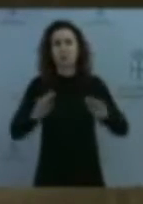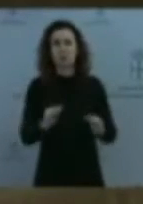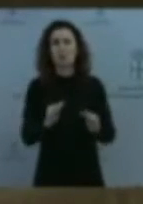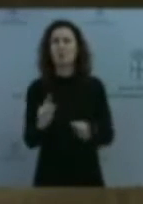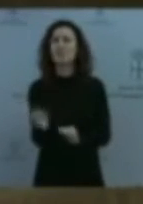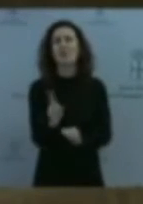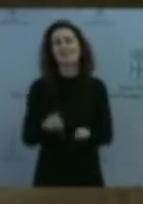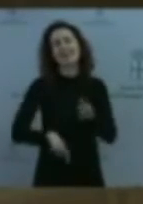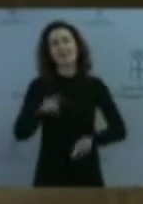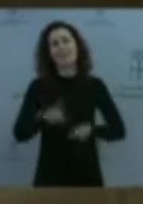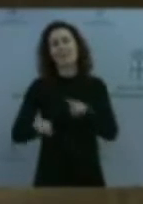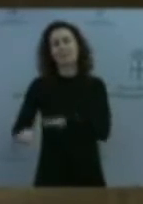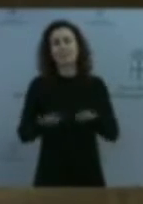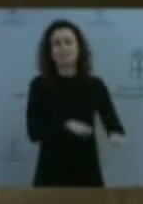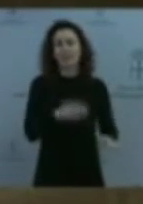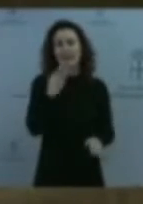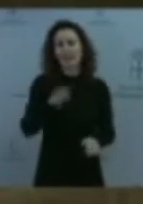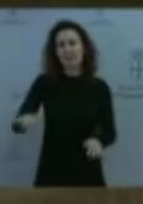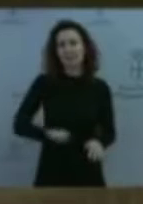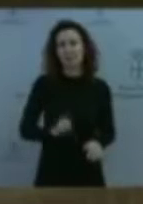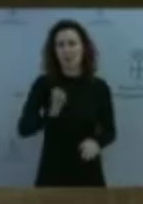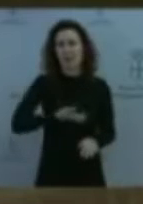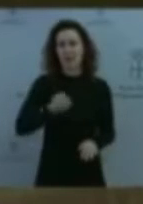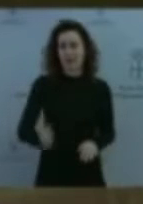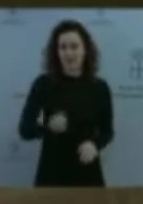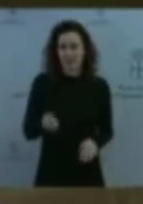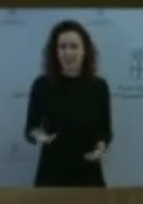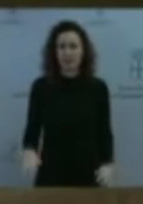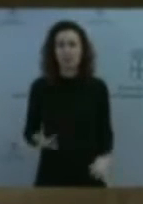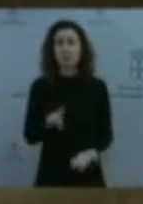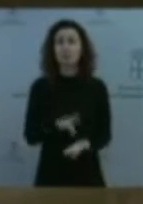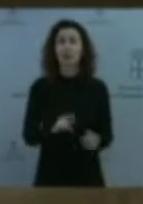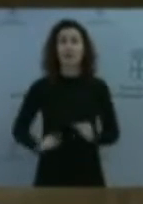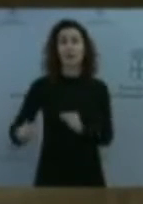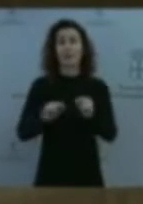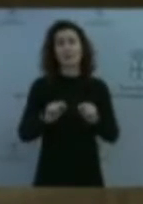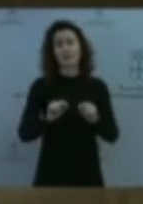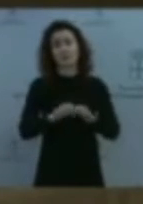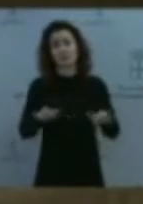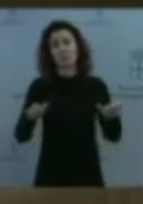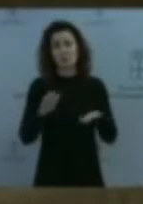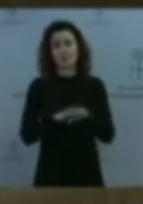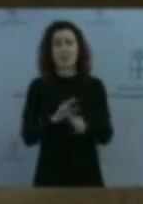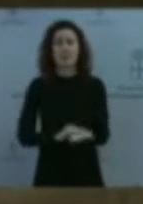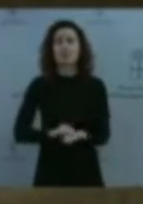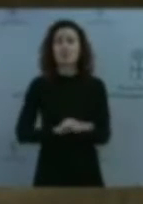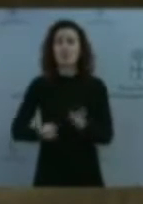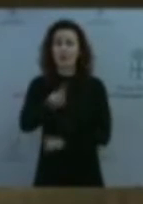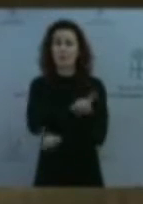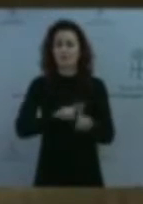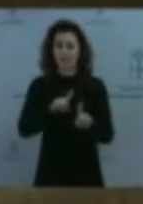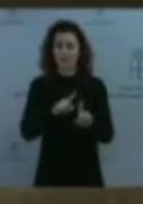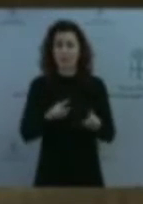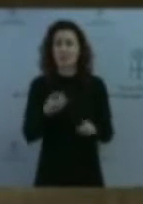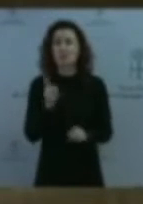gobierno. Demos, por tanto, el debate en su conjunto para resolver todos estos problemas y no queramos ir solo a la parte inmediata de la utilización